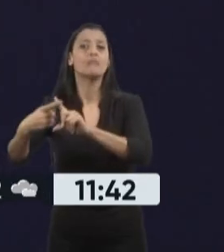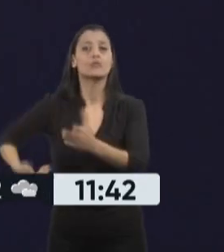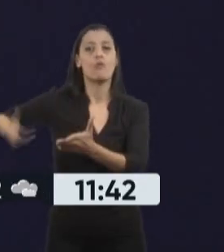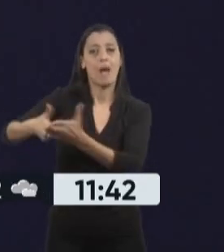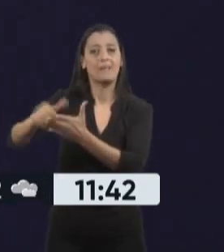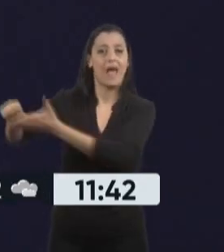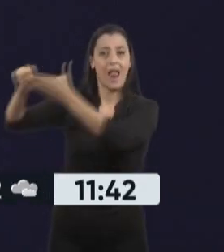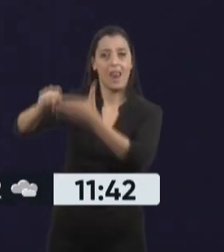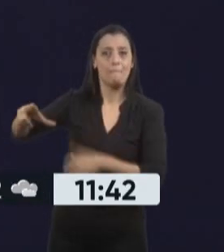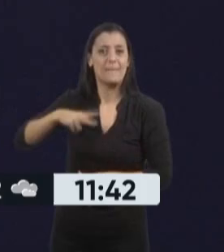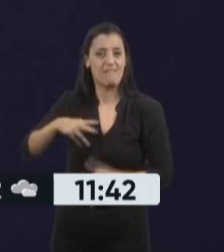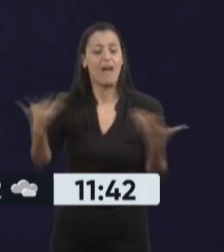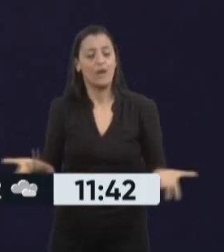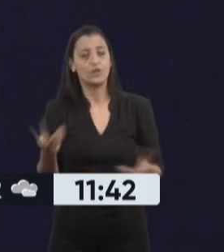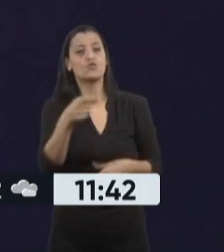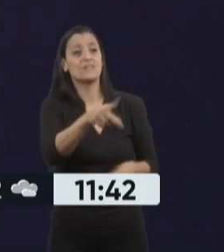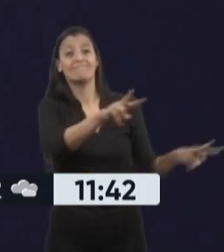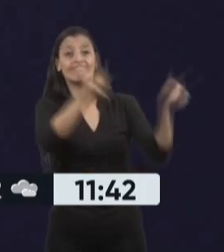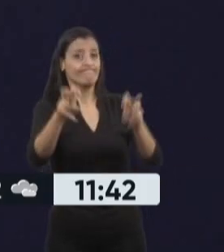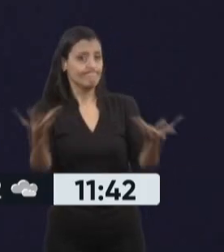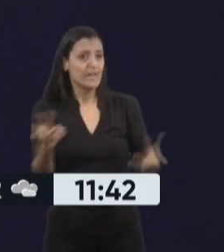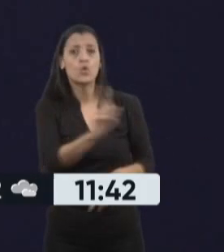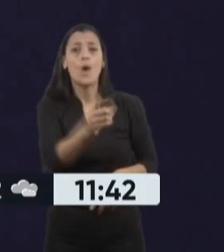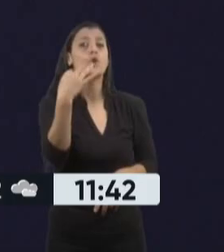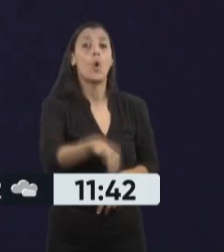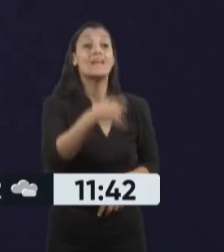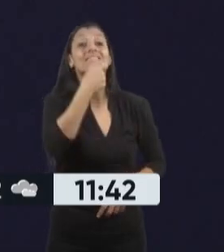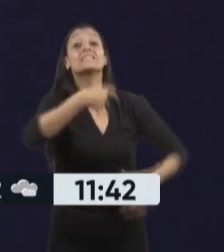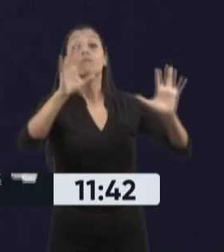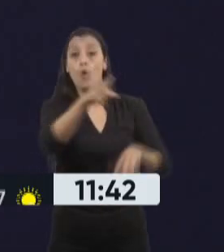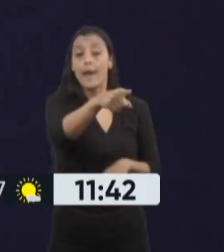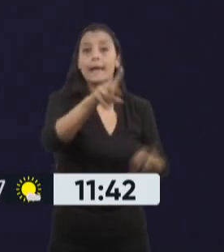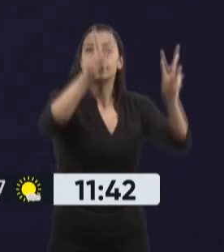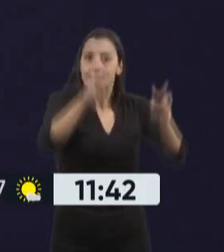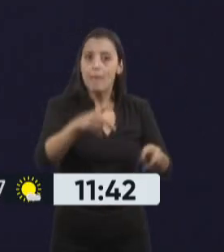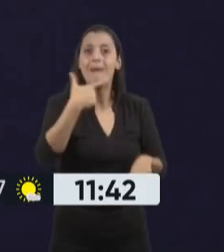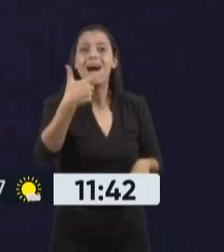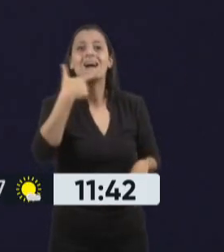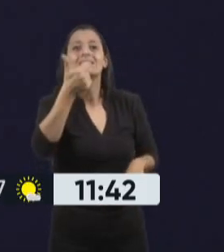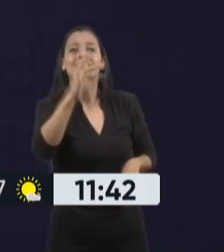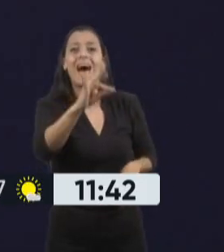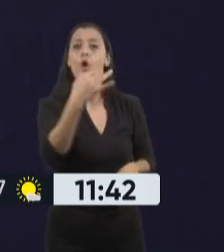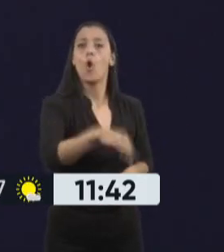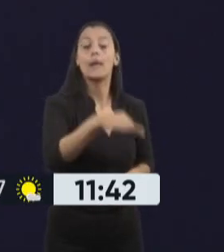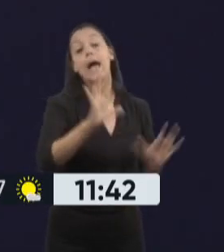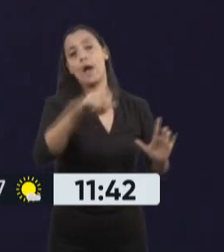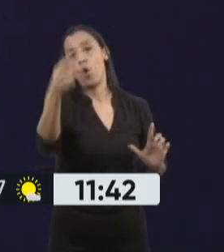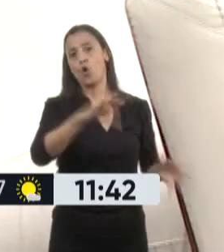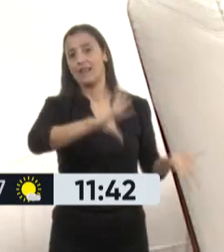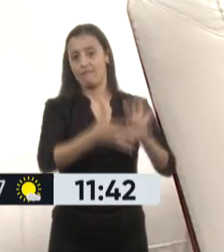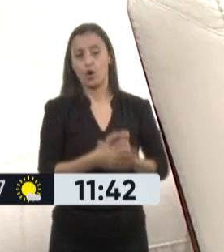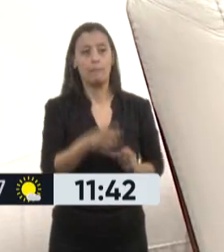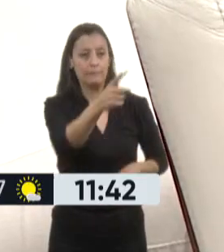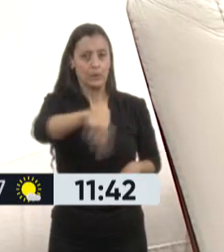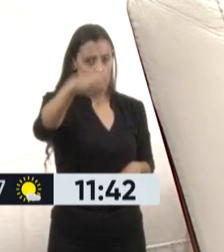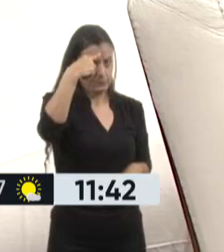que otra sería la discusión si fuese una obligación, digamos, tal vez el plano del debate sería otro, pero en virtud de que Pero es son conscientes de que